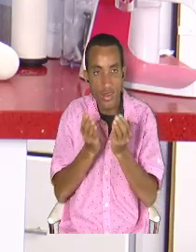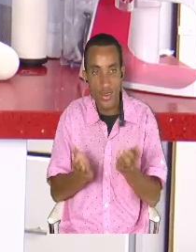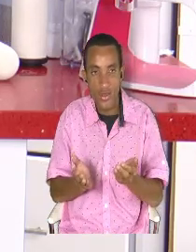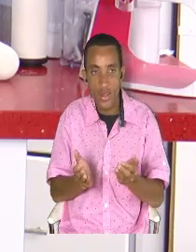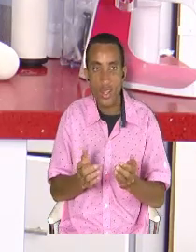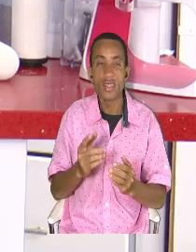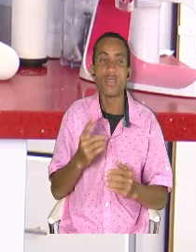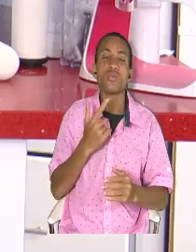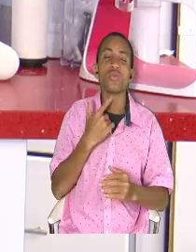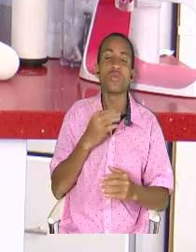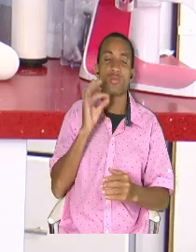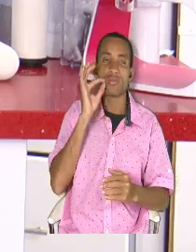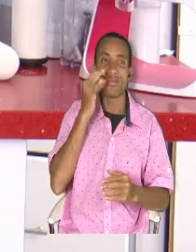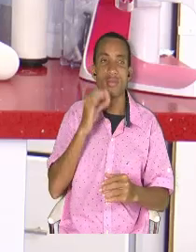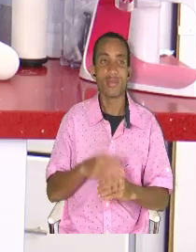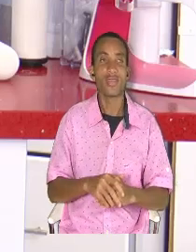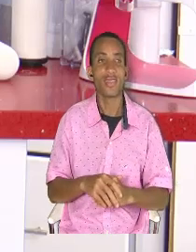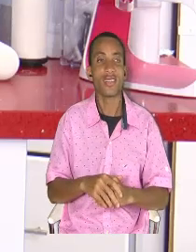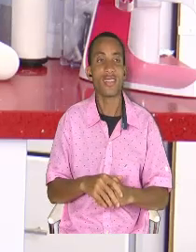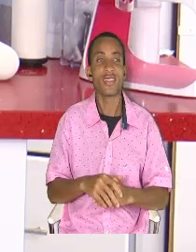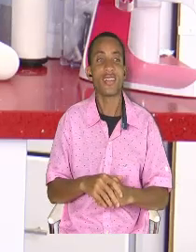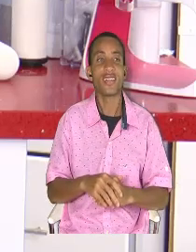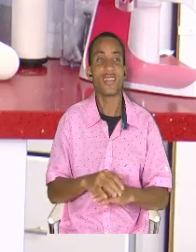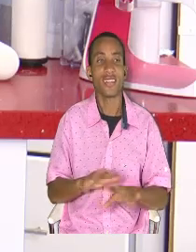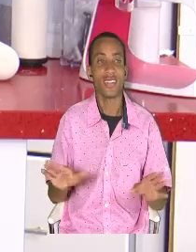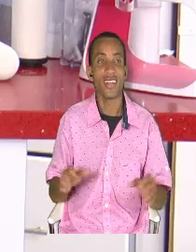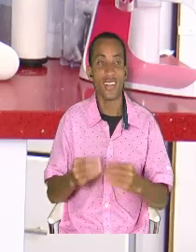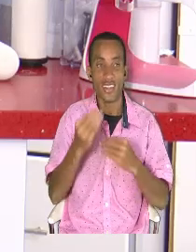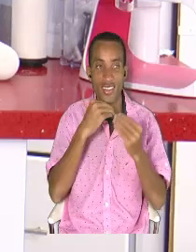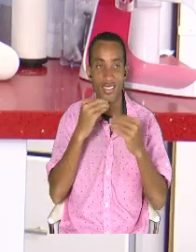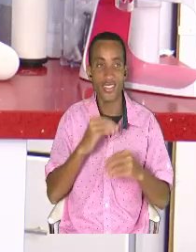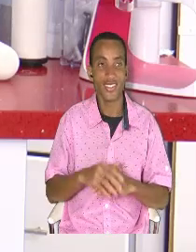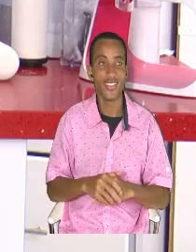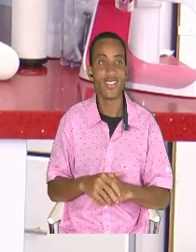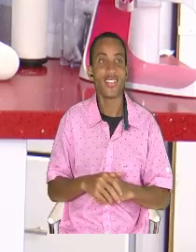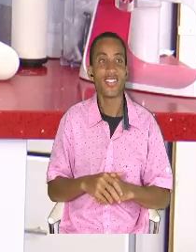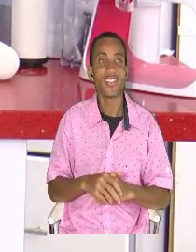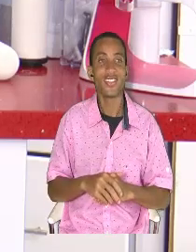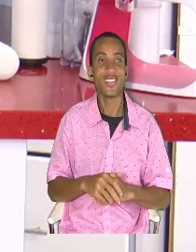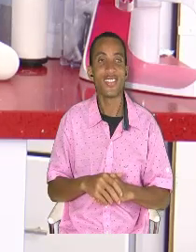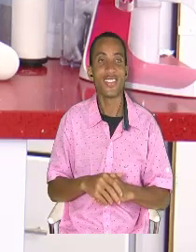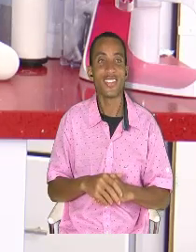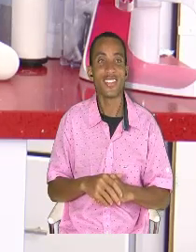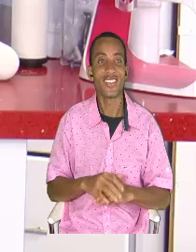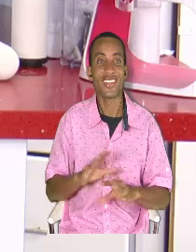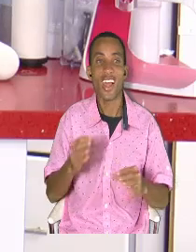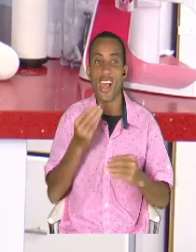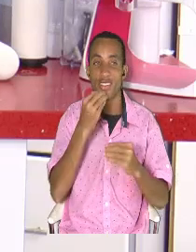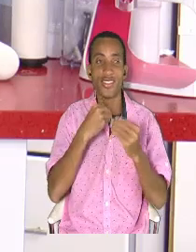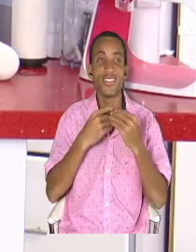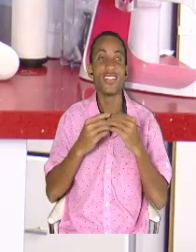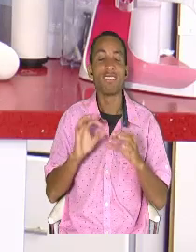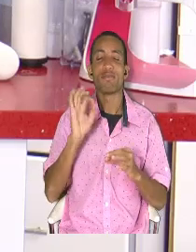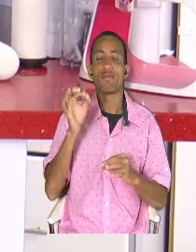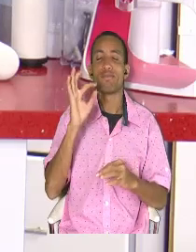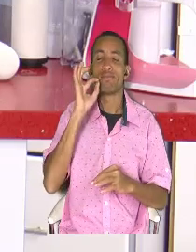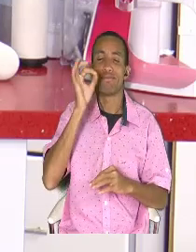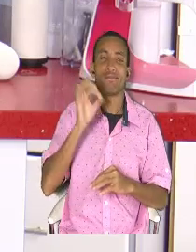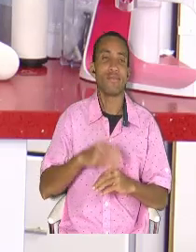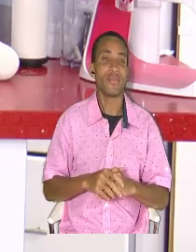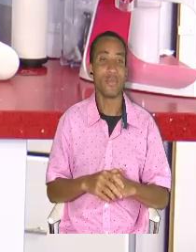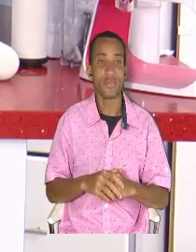claro. Sí. Ya prácticamente ya viene digerido todo. Sí, ya viene. Ya. No más, se le... ¿Sí está? Excelente. Bueno,